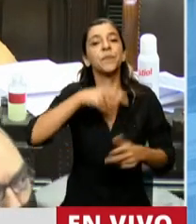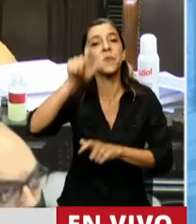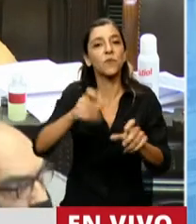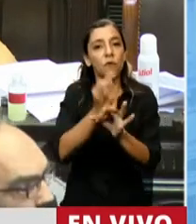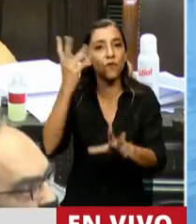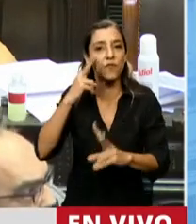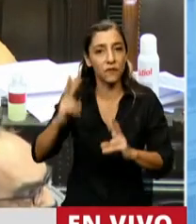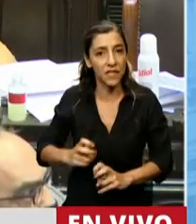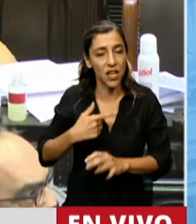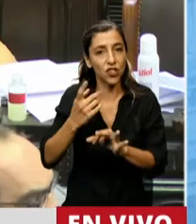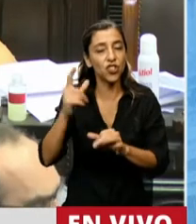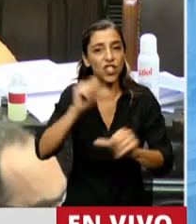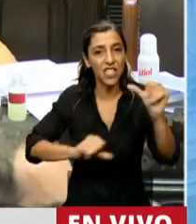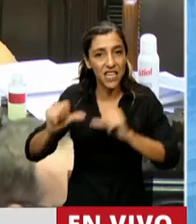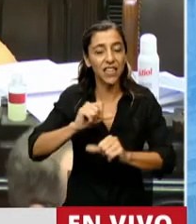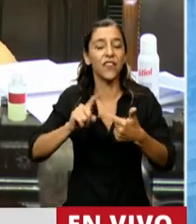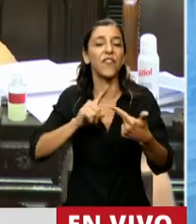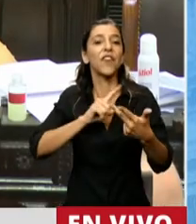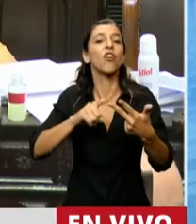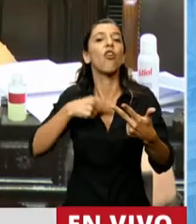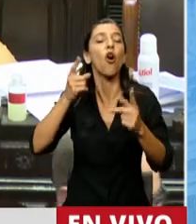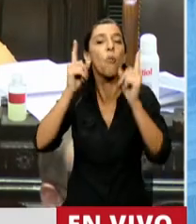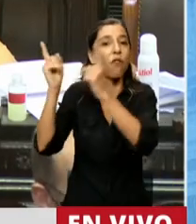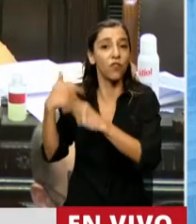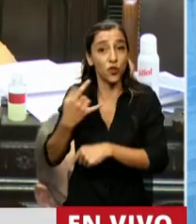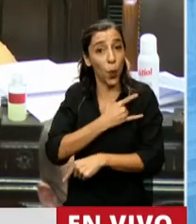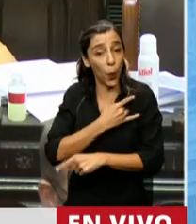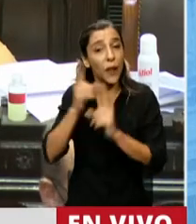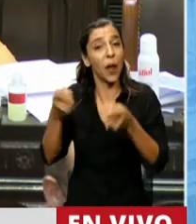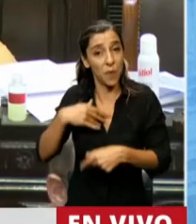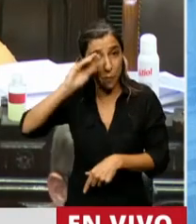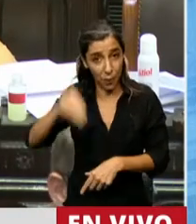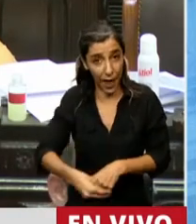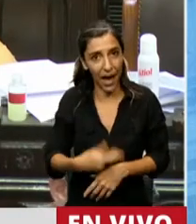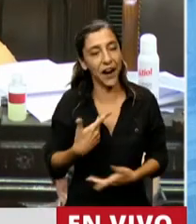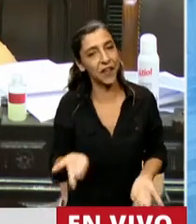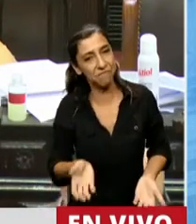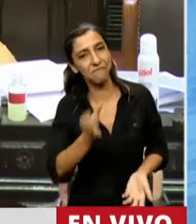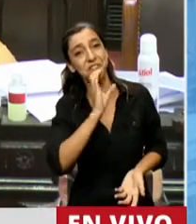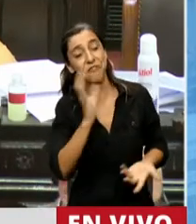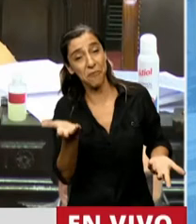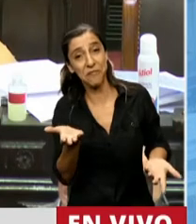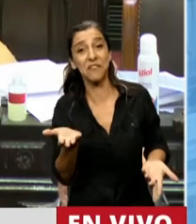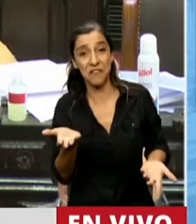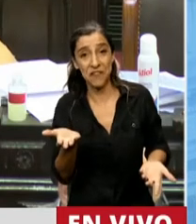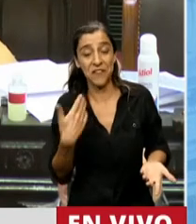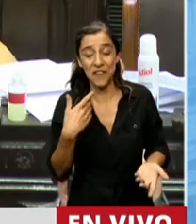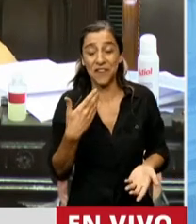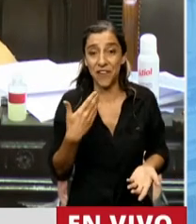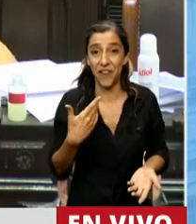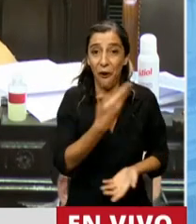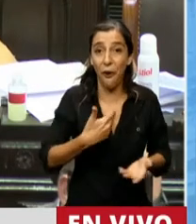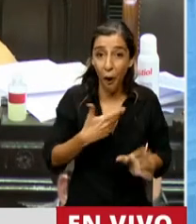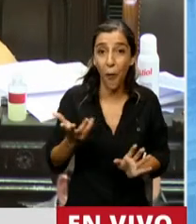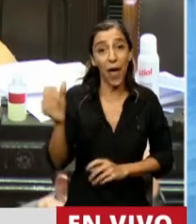científicos y los docentes universitarios. Qué paradoja que un gobierno de científicos les ajuste a los científicos. Señor